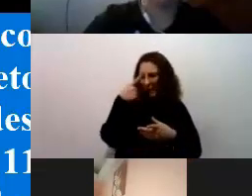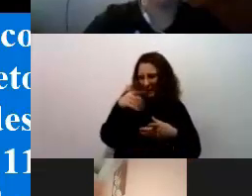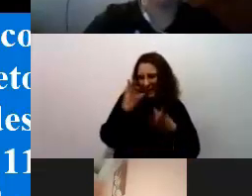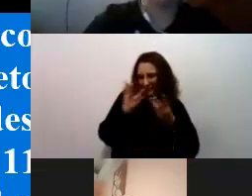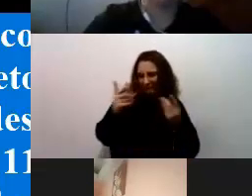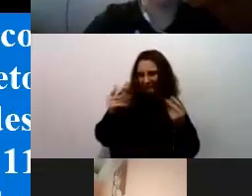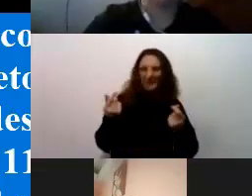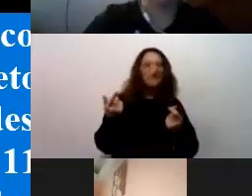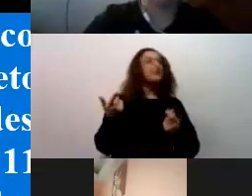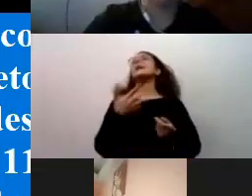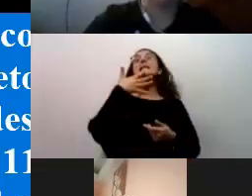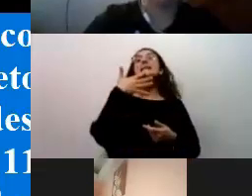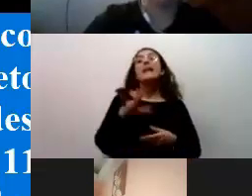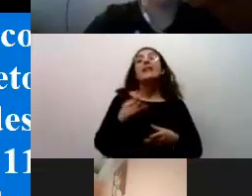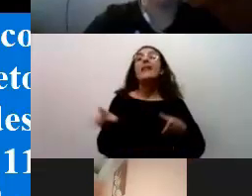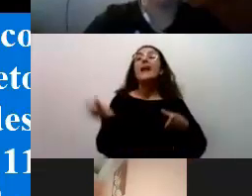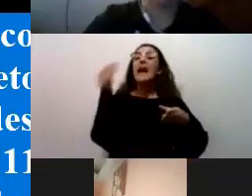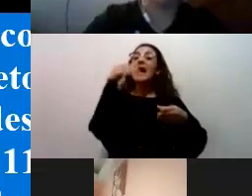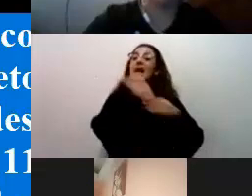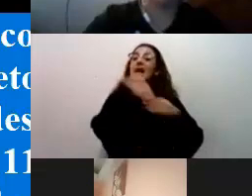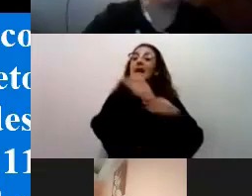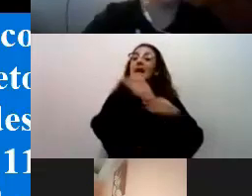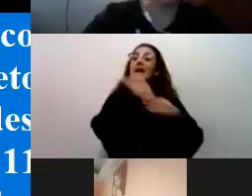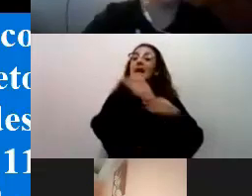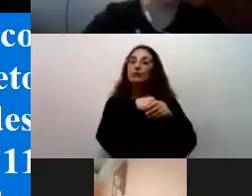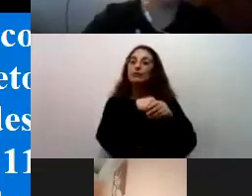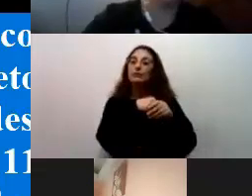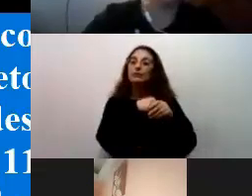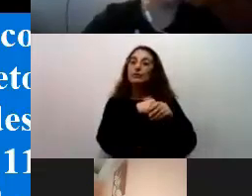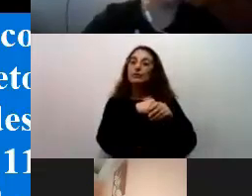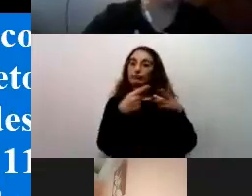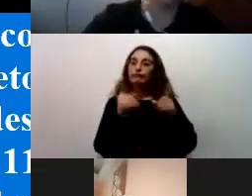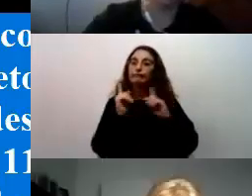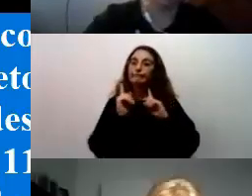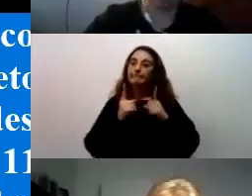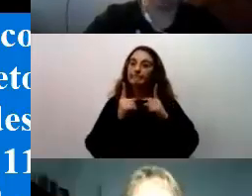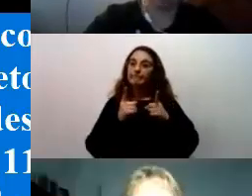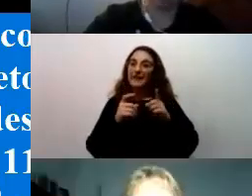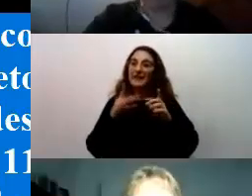considera la inclusión de esta disposición mientras rija el decreto